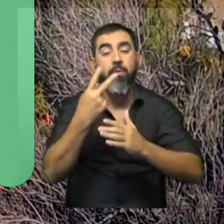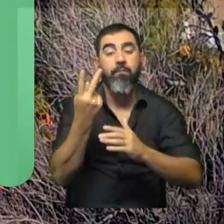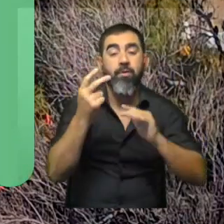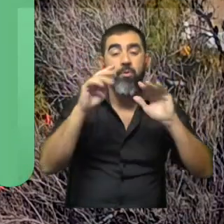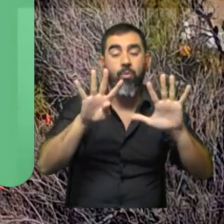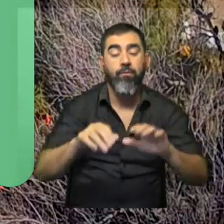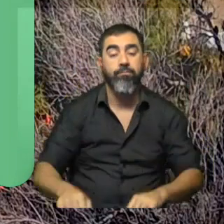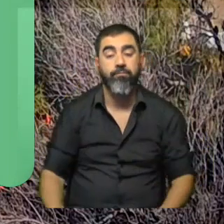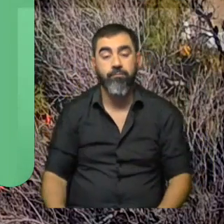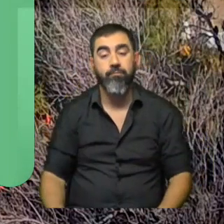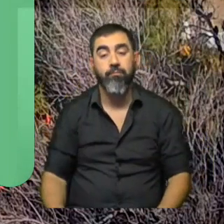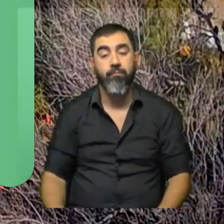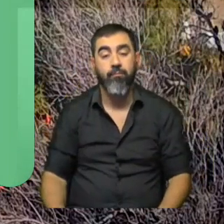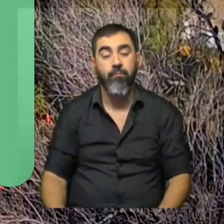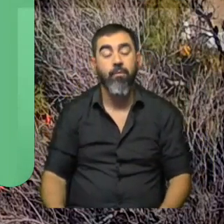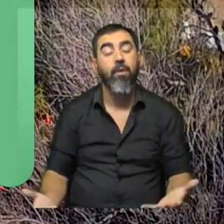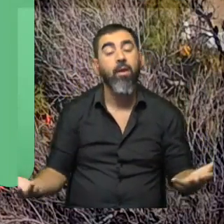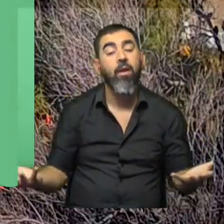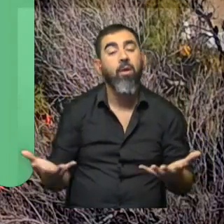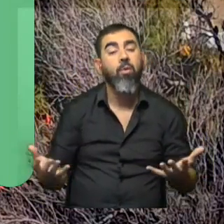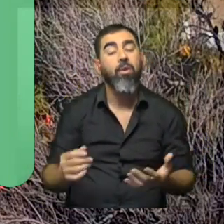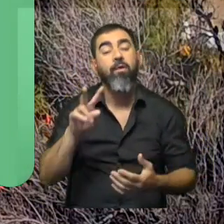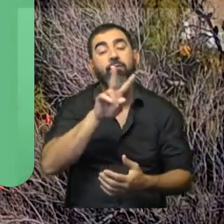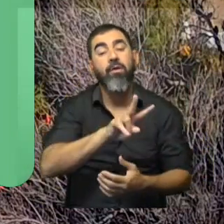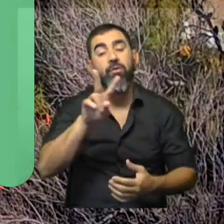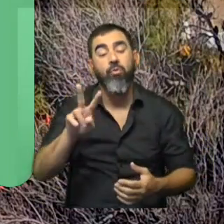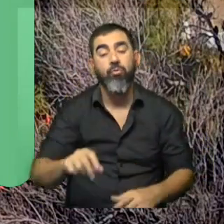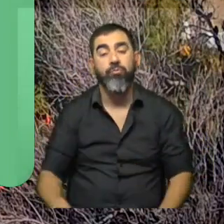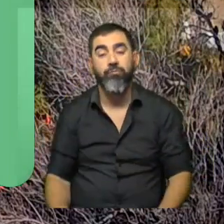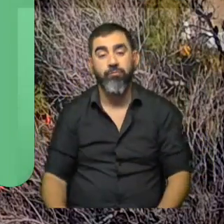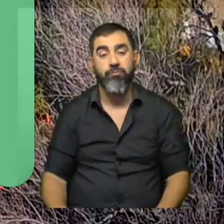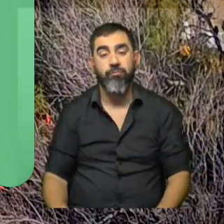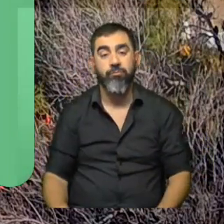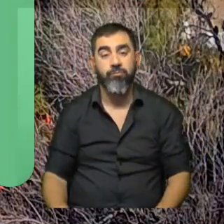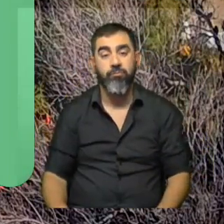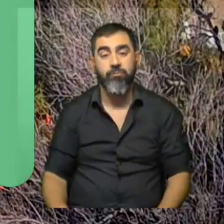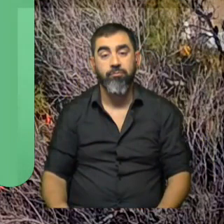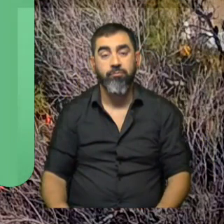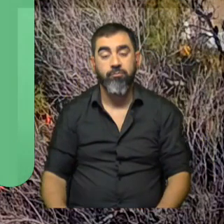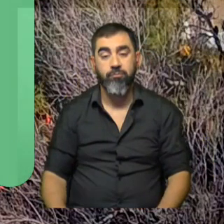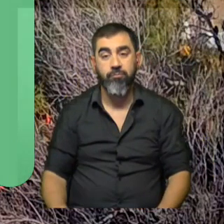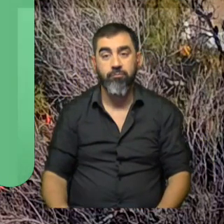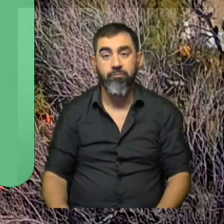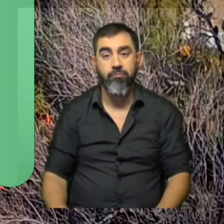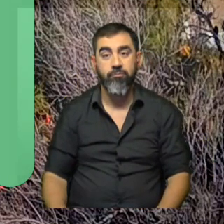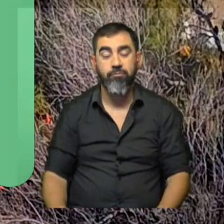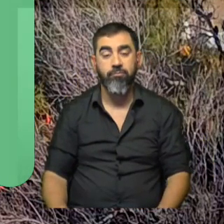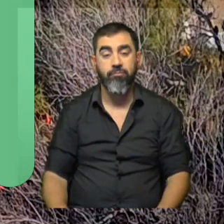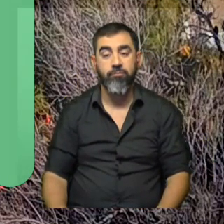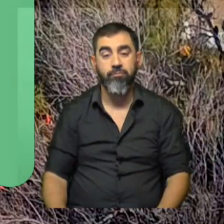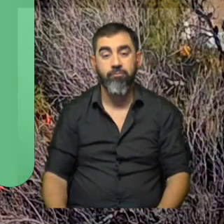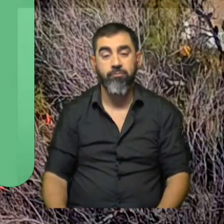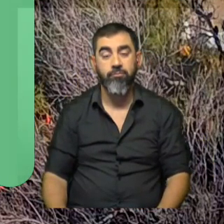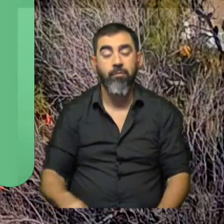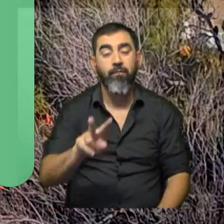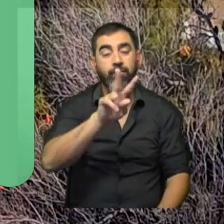29. ¿Y para ahora? Mañana martes. ¿Y ahora? No sé. 22, dice está en Taroko. En motion, Taroko. No. Como